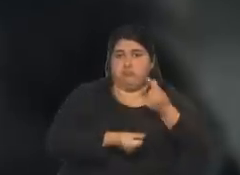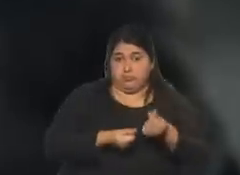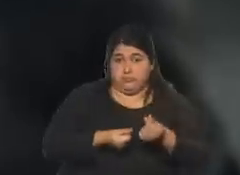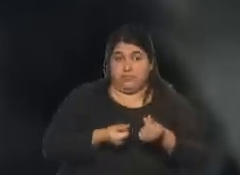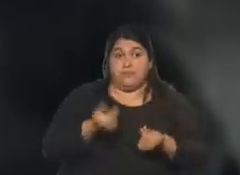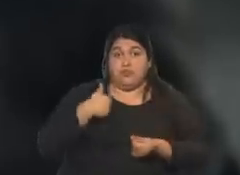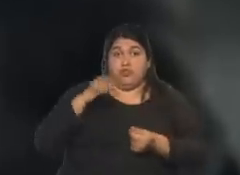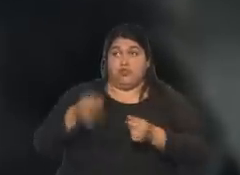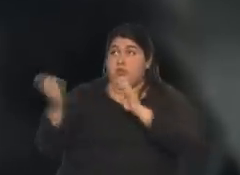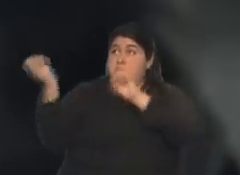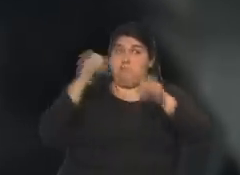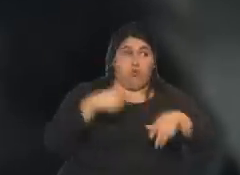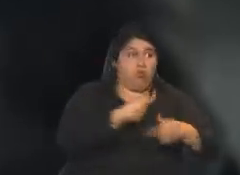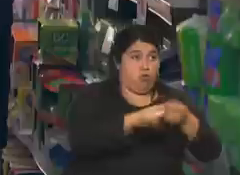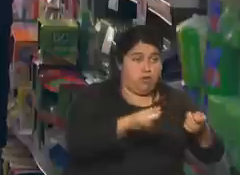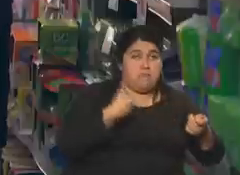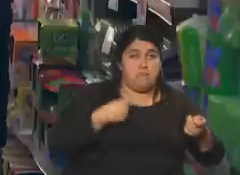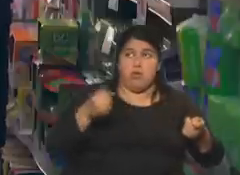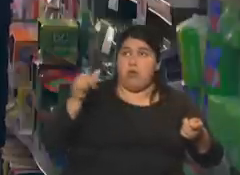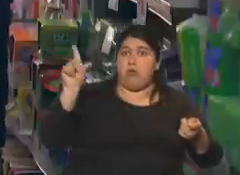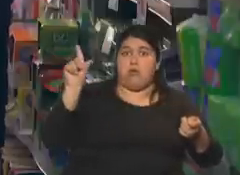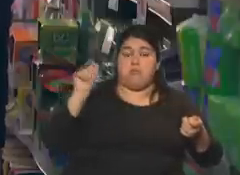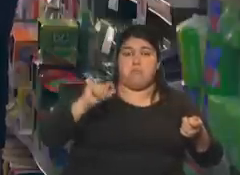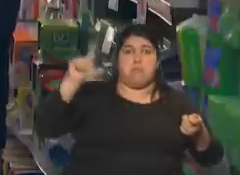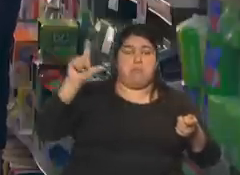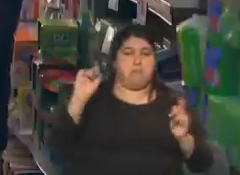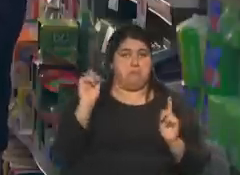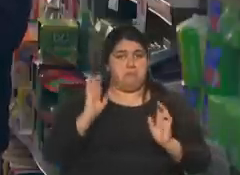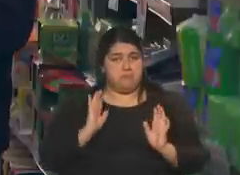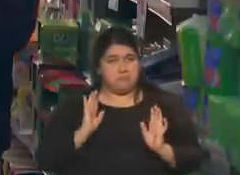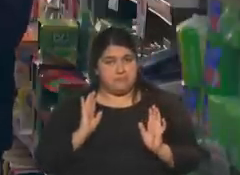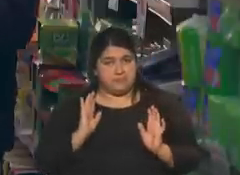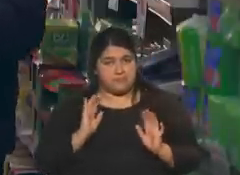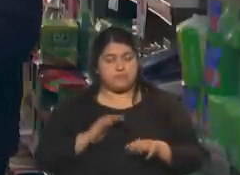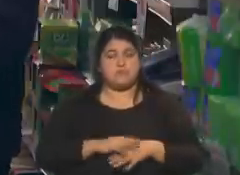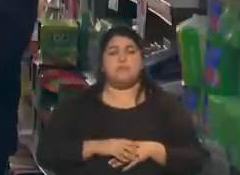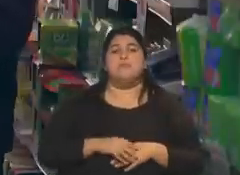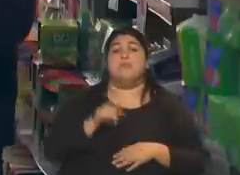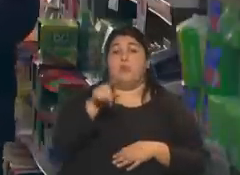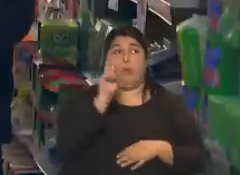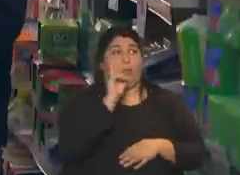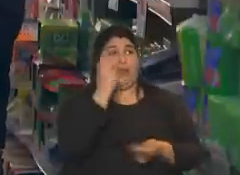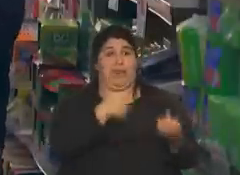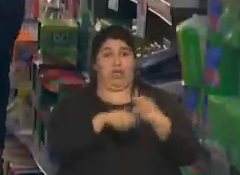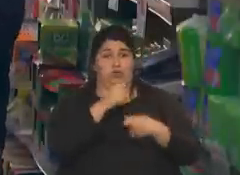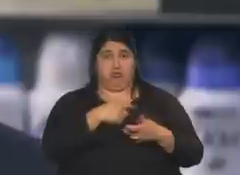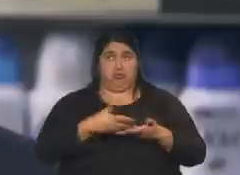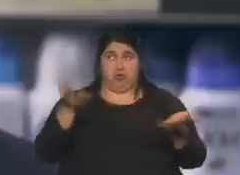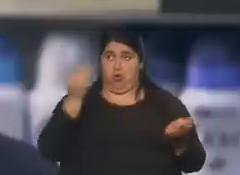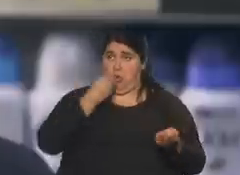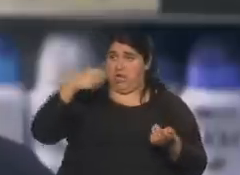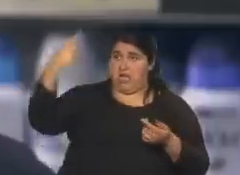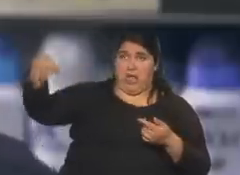lo voy a vender que trasladarlo en otro precio. Hay algo que es claro, ¿no? Usted ve mi negocio como de cualquier colega